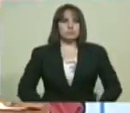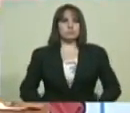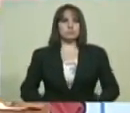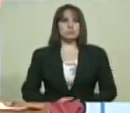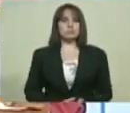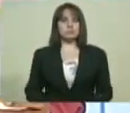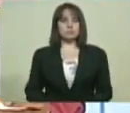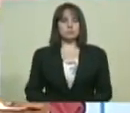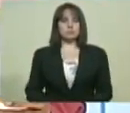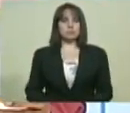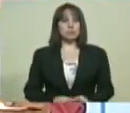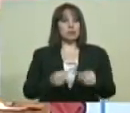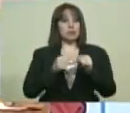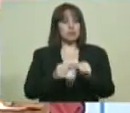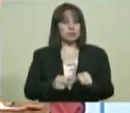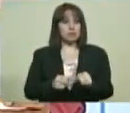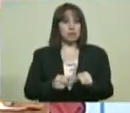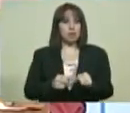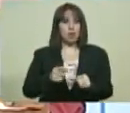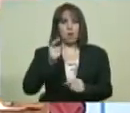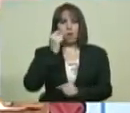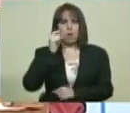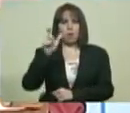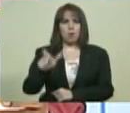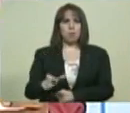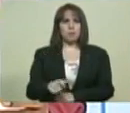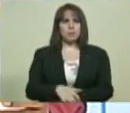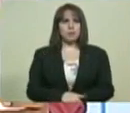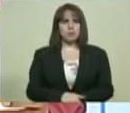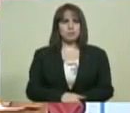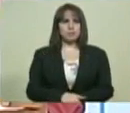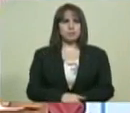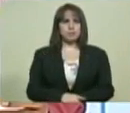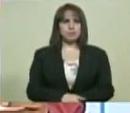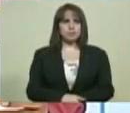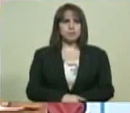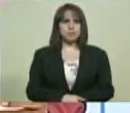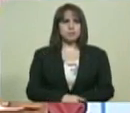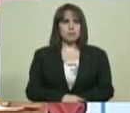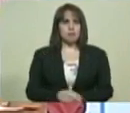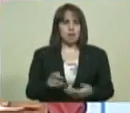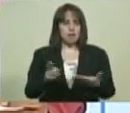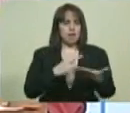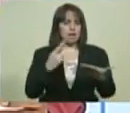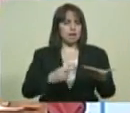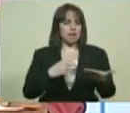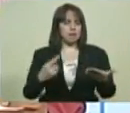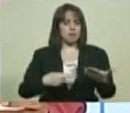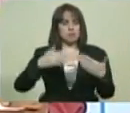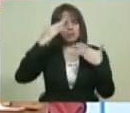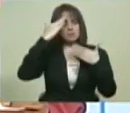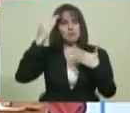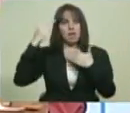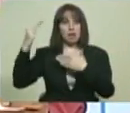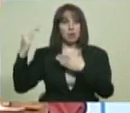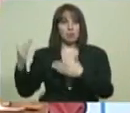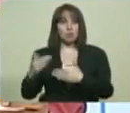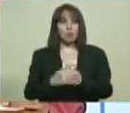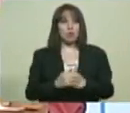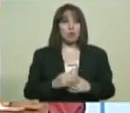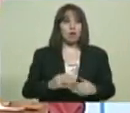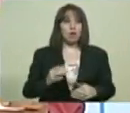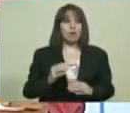Y sigue Manuel Cabieses, director de la revista Punto Final. Desde aquí le enviamos un saludo allá en Santiago de